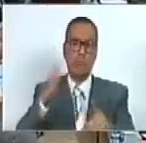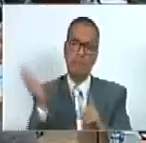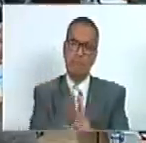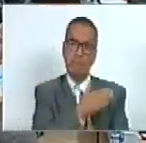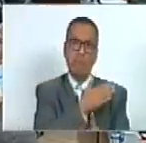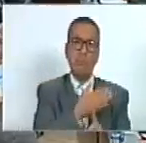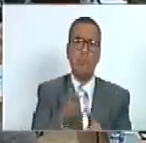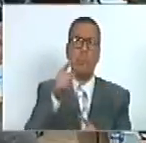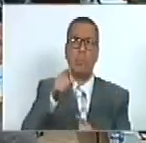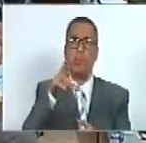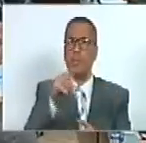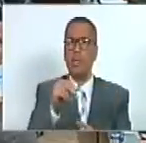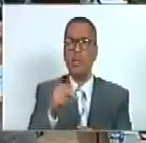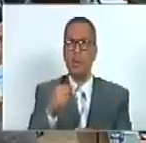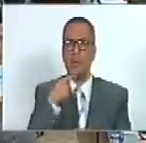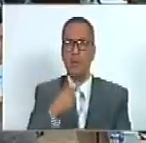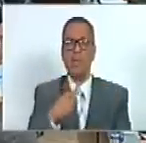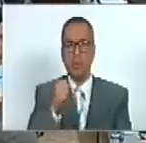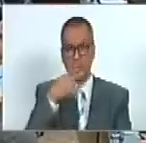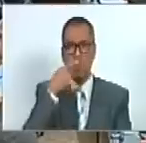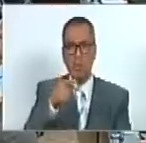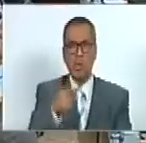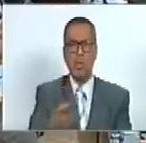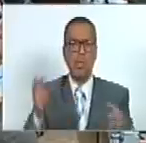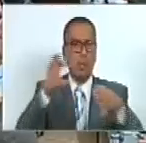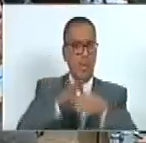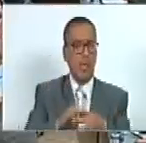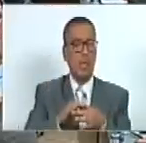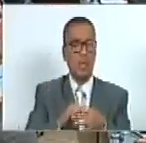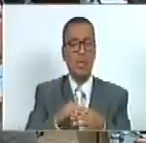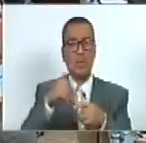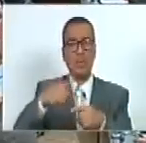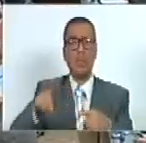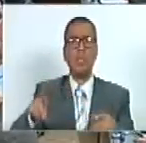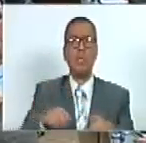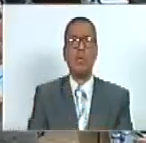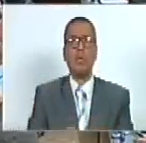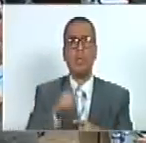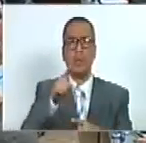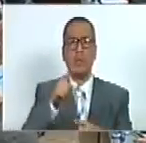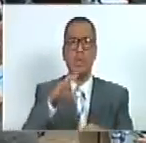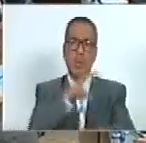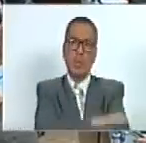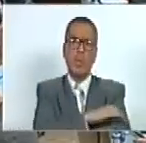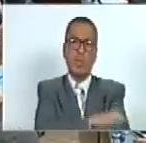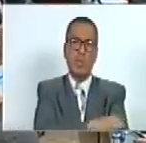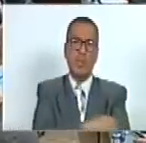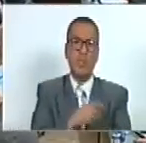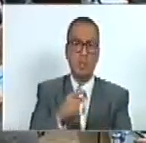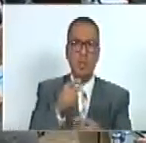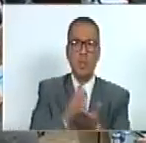golpeada. Y si bien esta Alianza Democrática y esta oposición